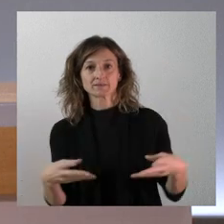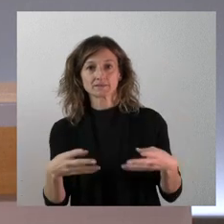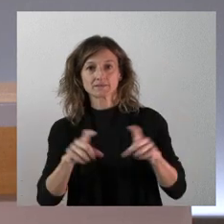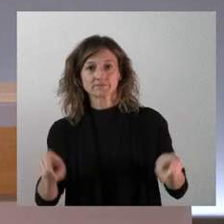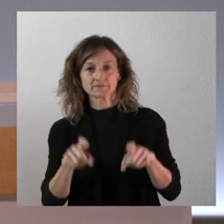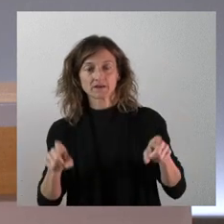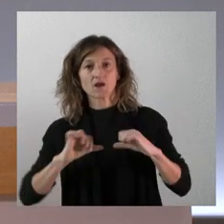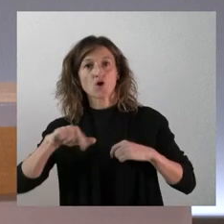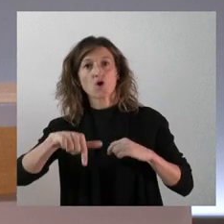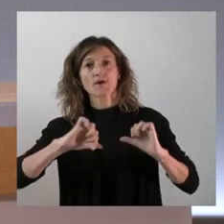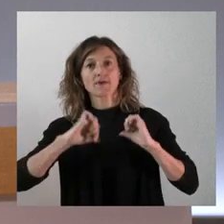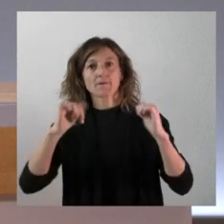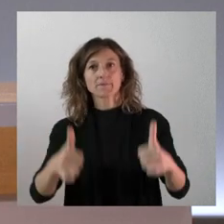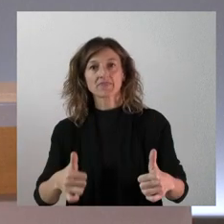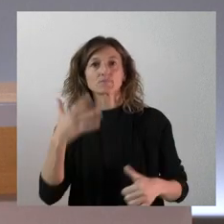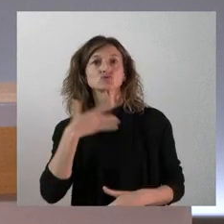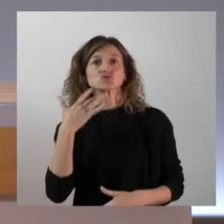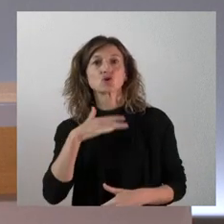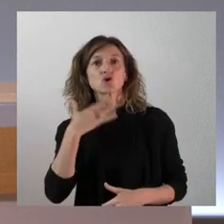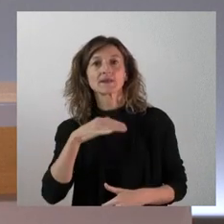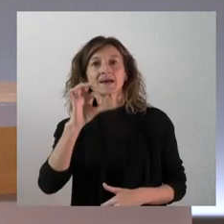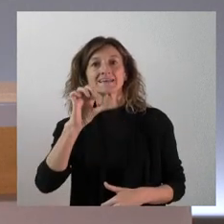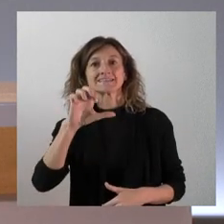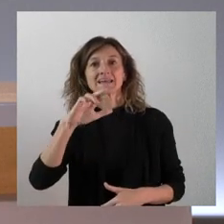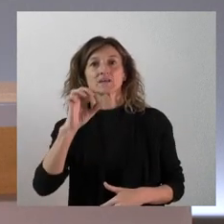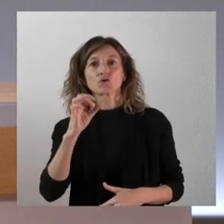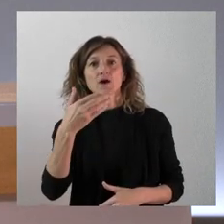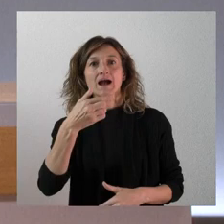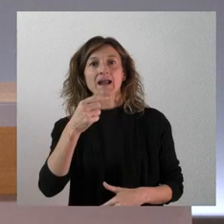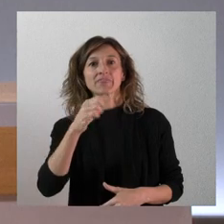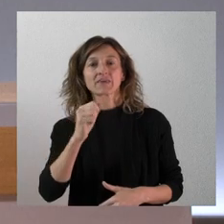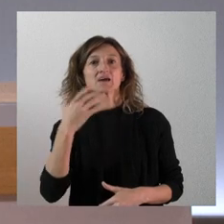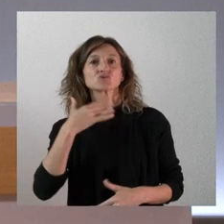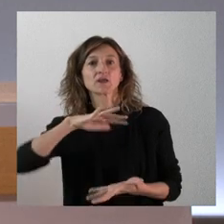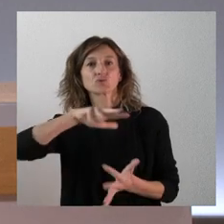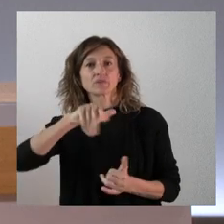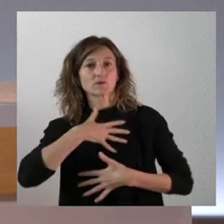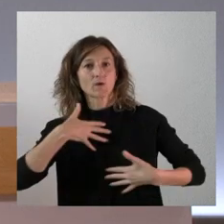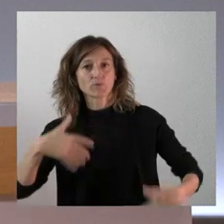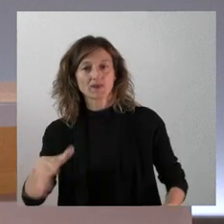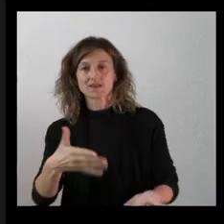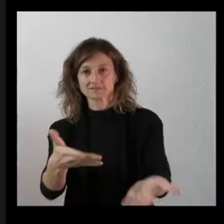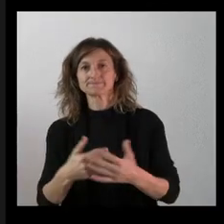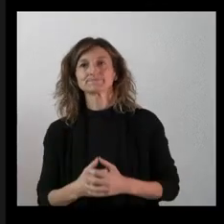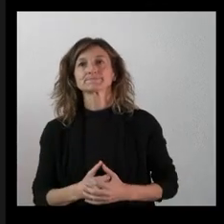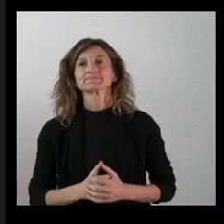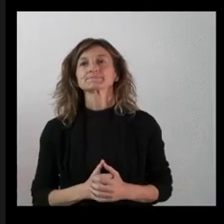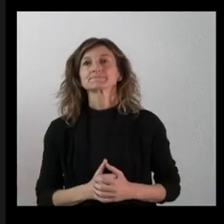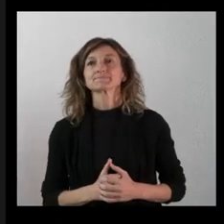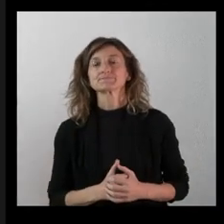empezaremos en Soria con Sergio García de Soria noticias cuando quieras Sergio adelante